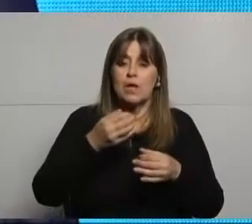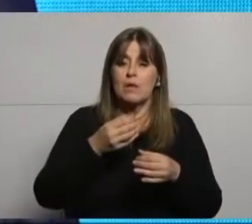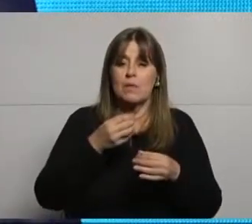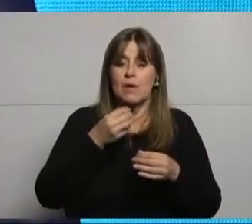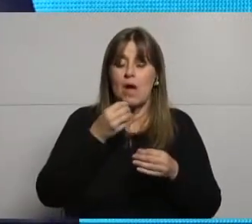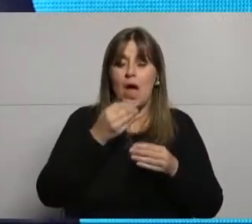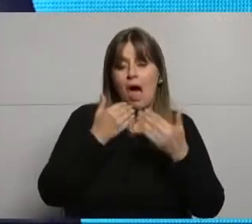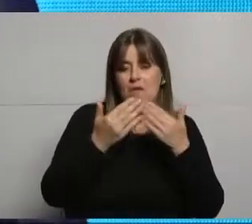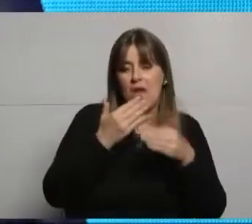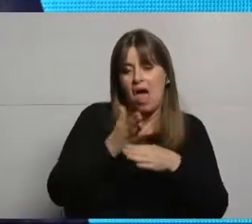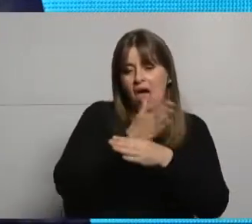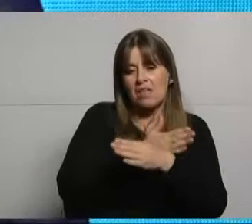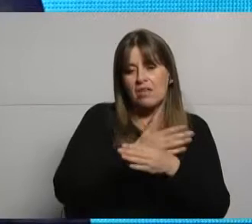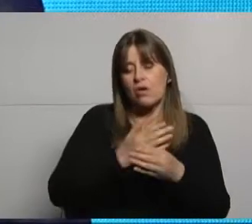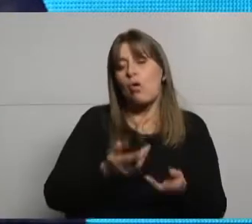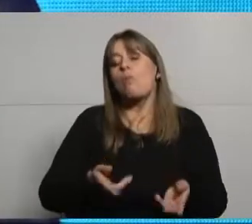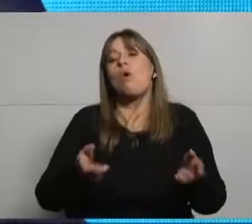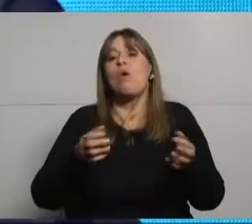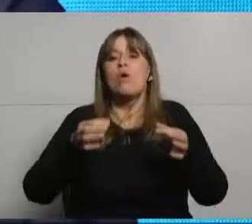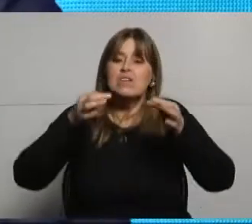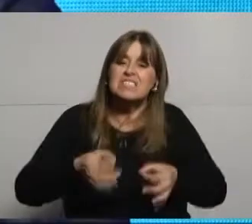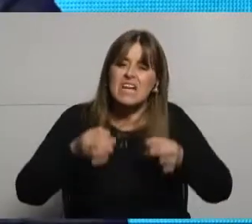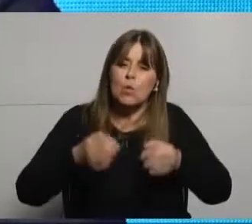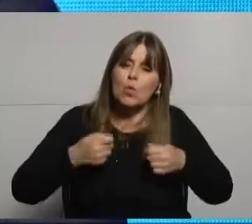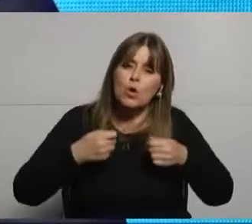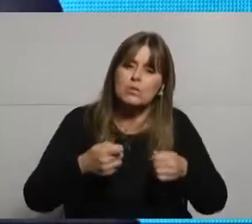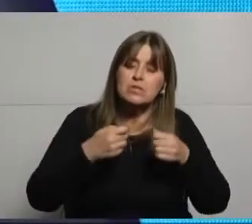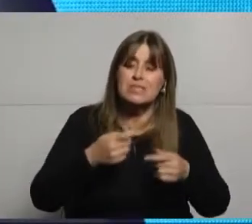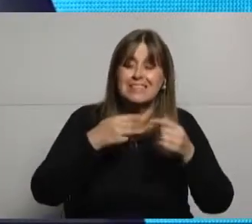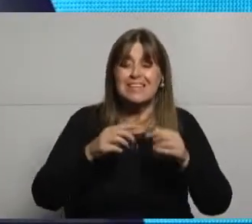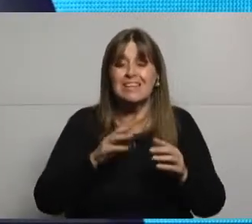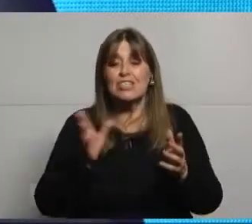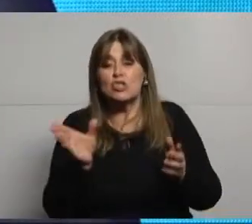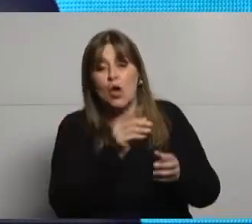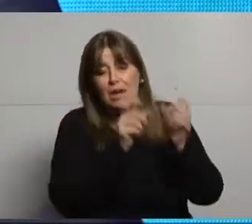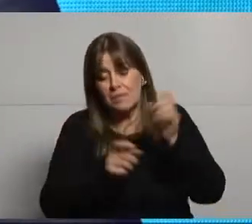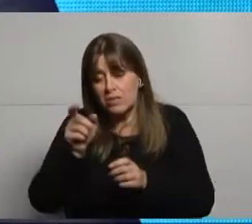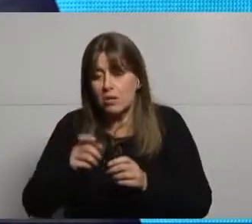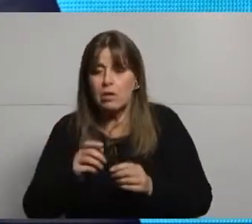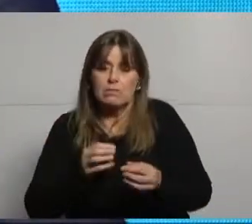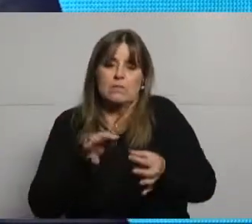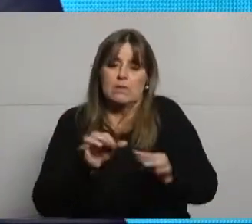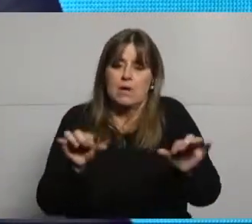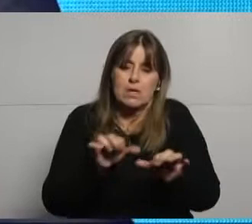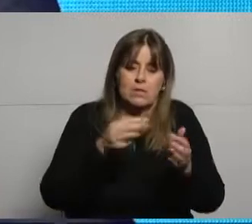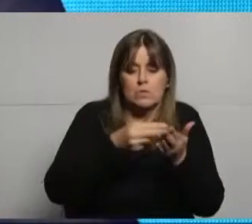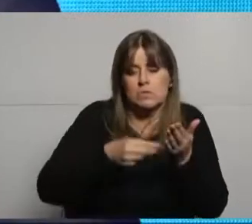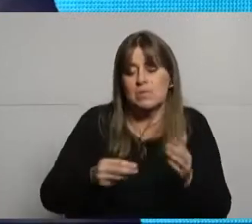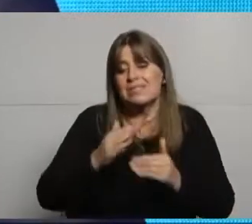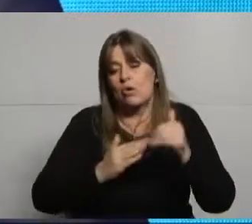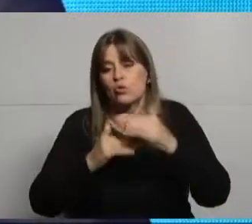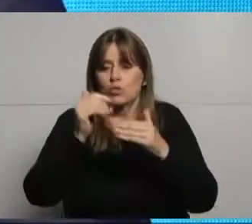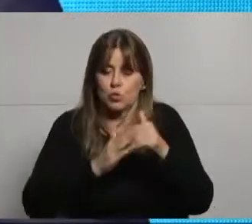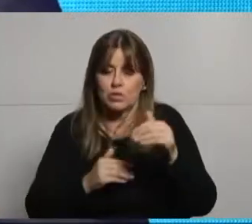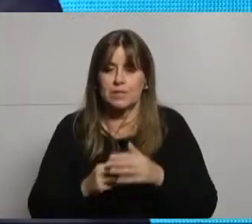un poco antes de entrar, mecanismos de reaseguros entre todos los actores, ¿verdad? Y eso hay que diseñarlo, porque no hay un mecanismo. Se construye. Exactamente.